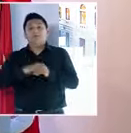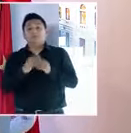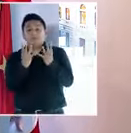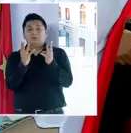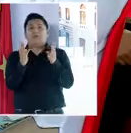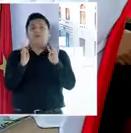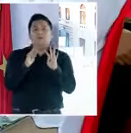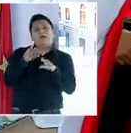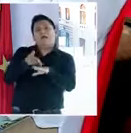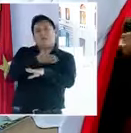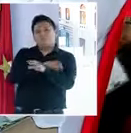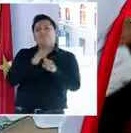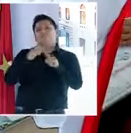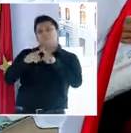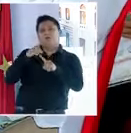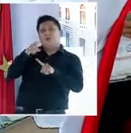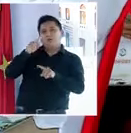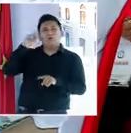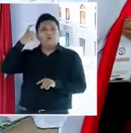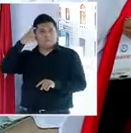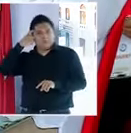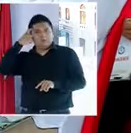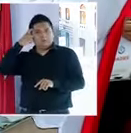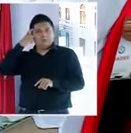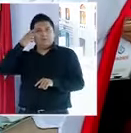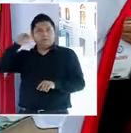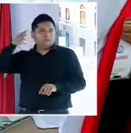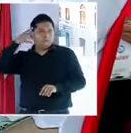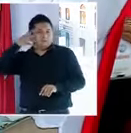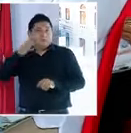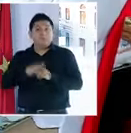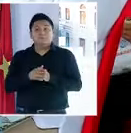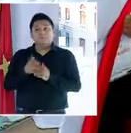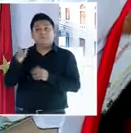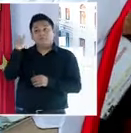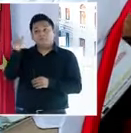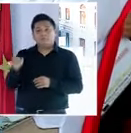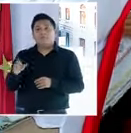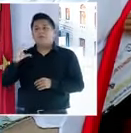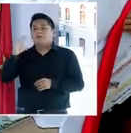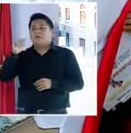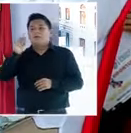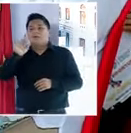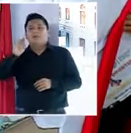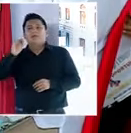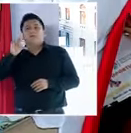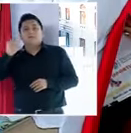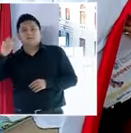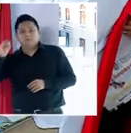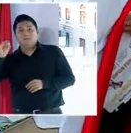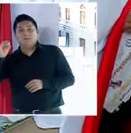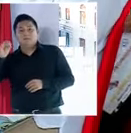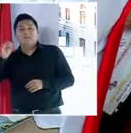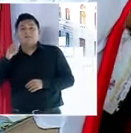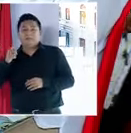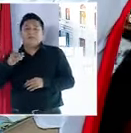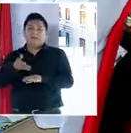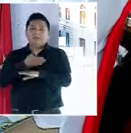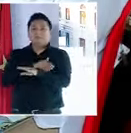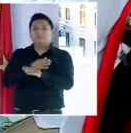de Santander, al señor representante a la Cámara, Wilmer Carrillo Mendoza, al